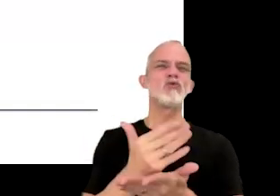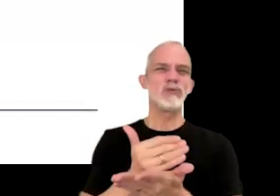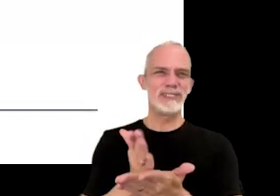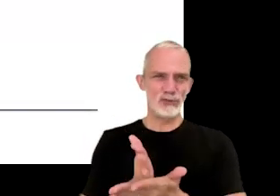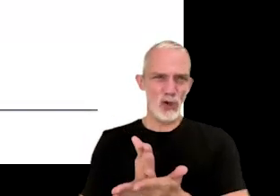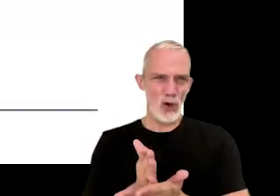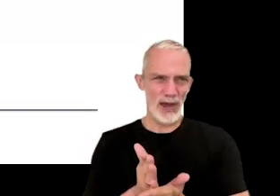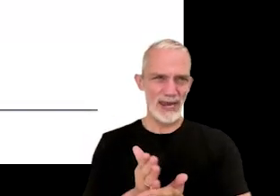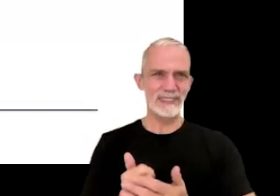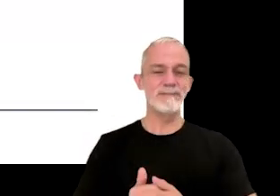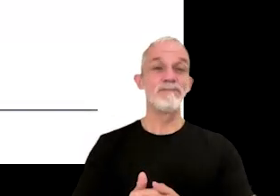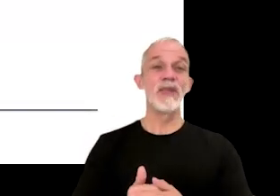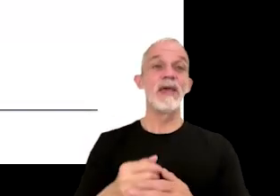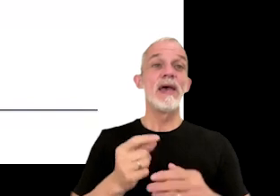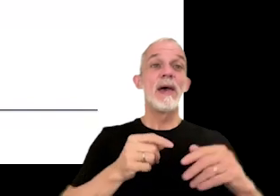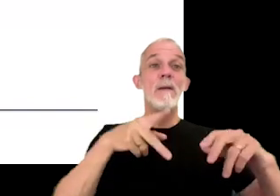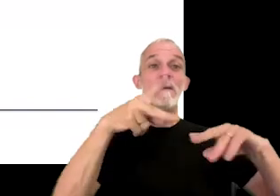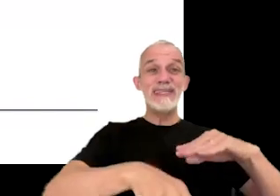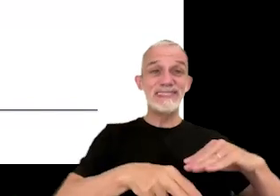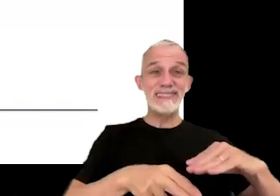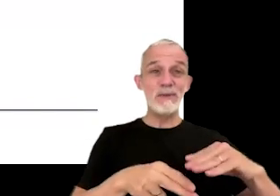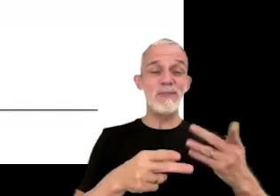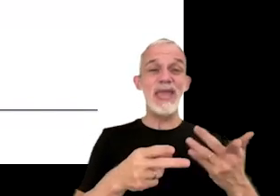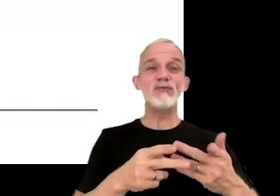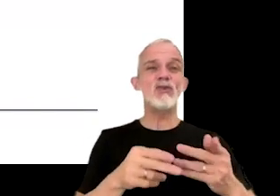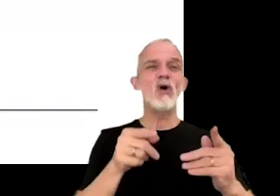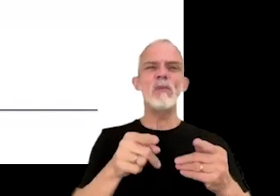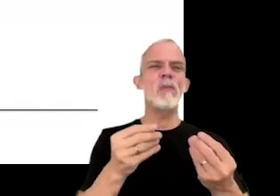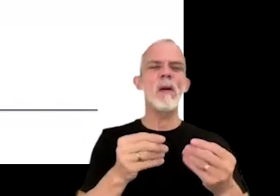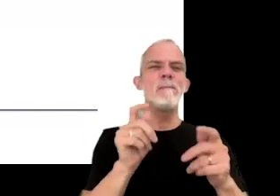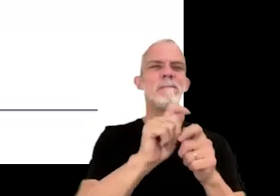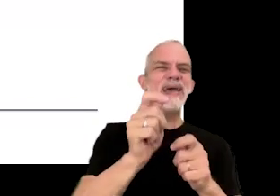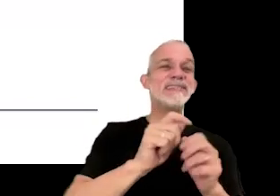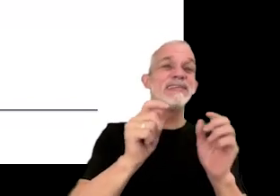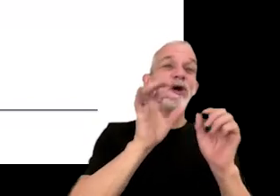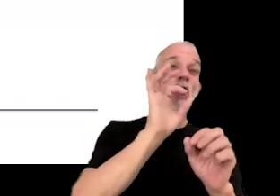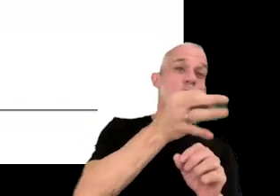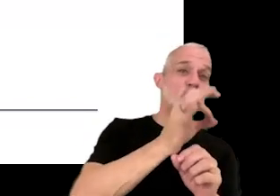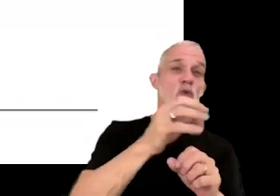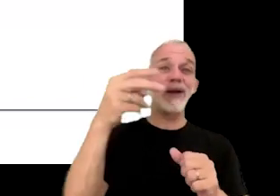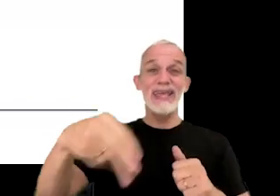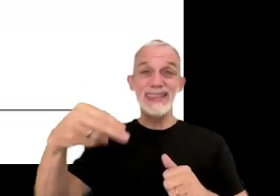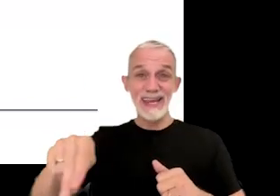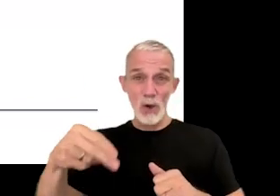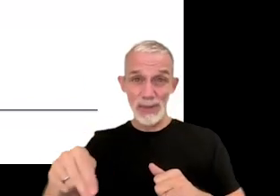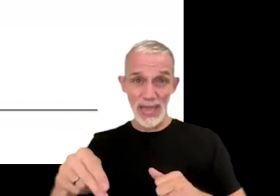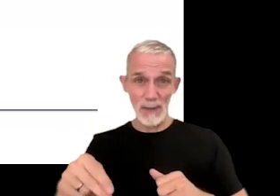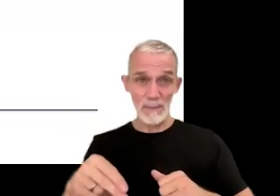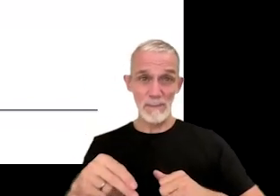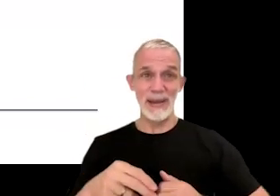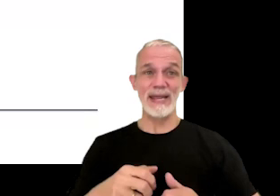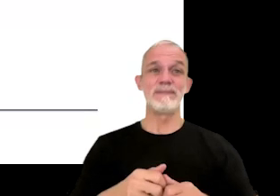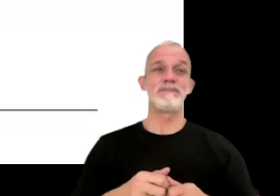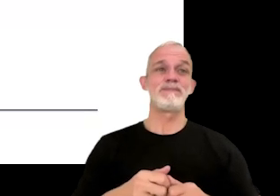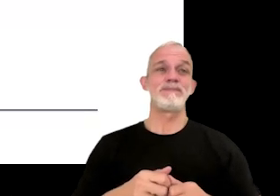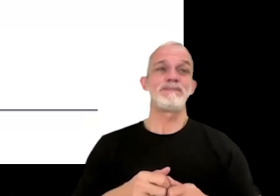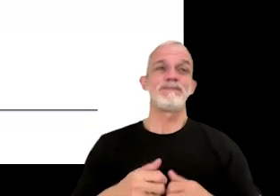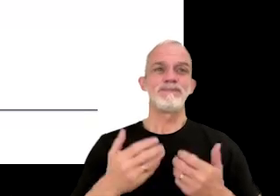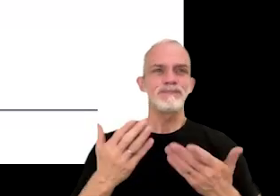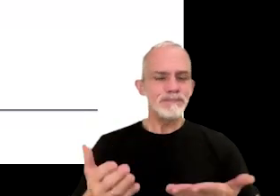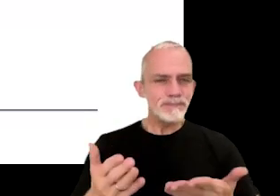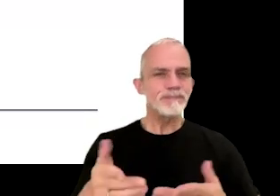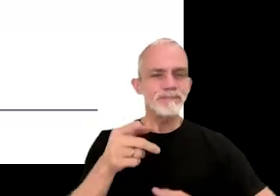indivisas, cuyos vencimientos operarán en los meses de octubre y noviembre respectivamente, ante